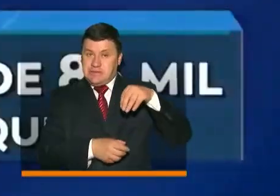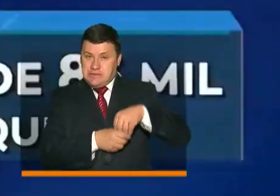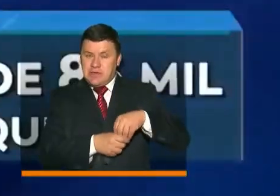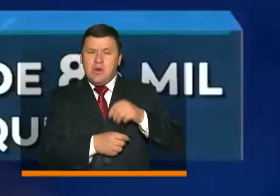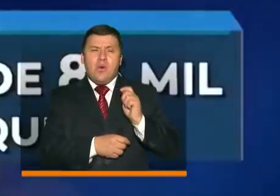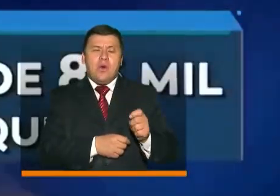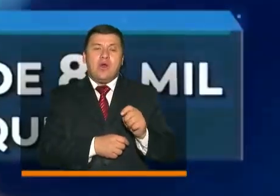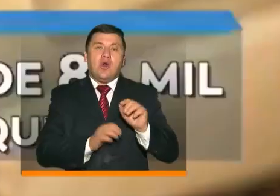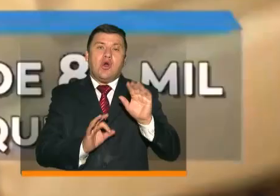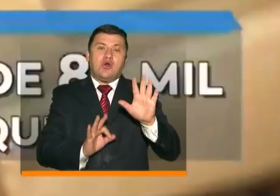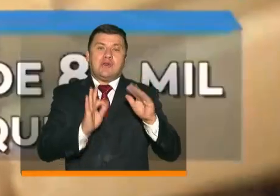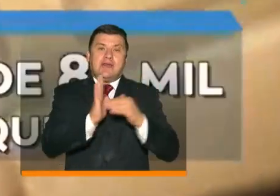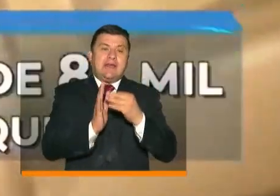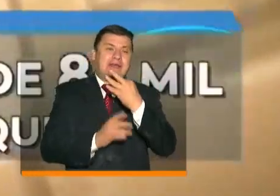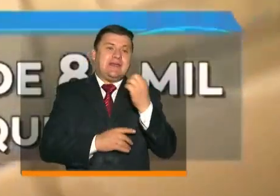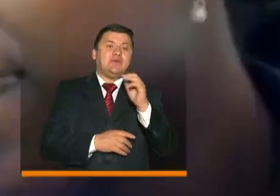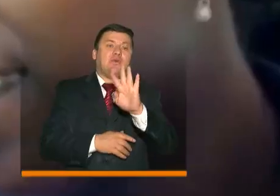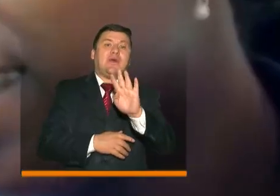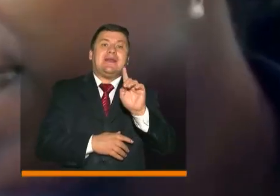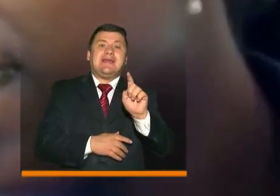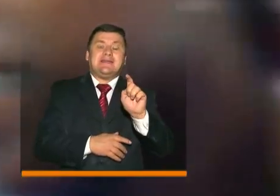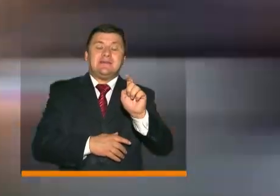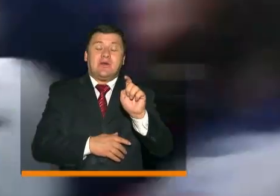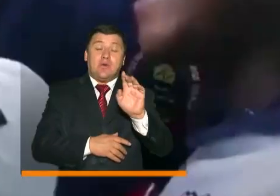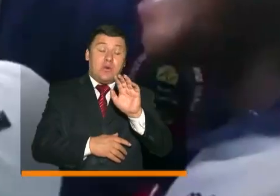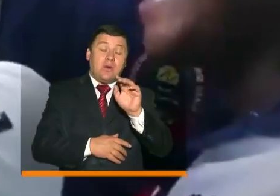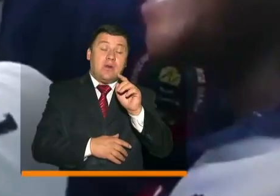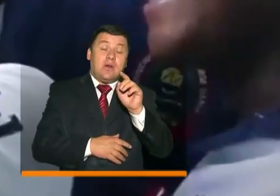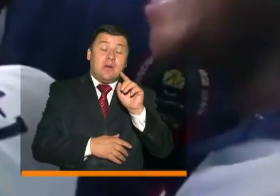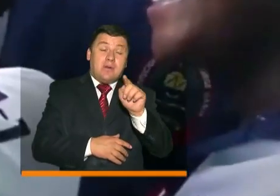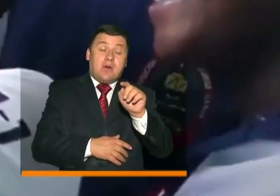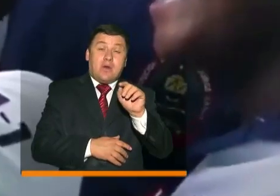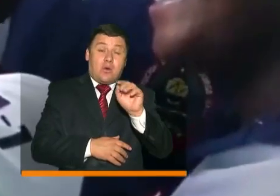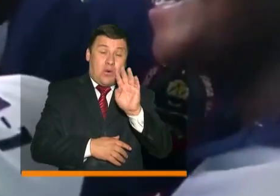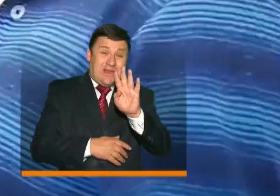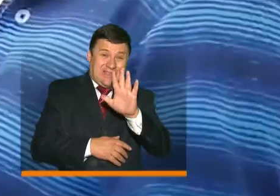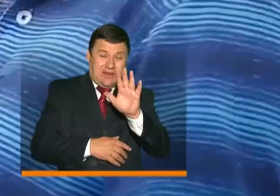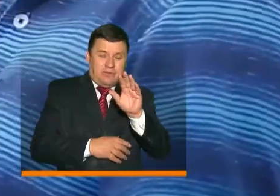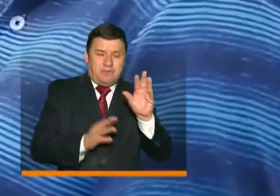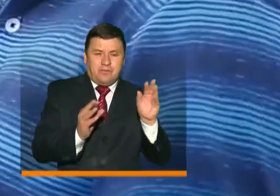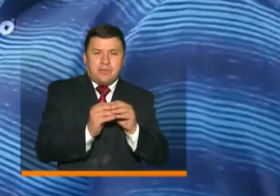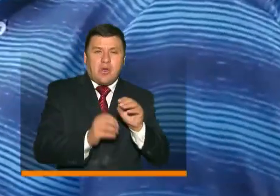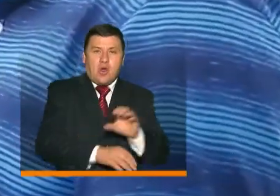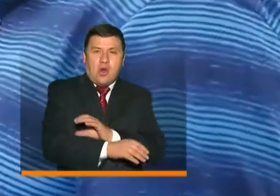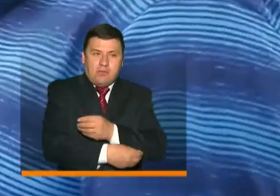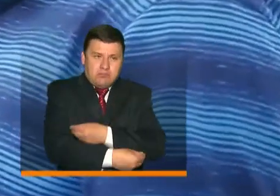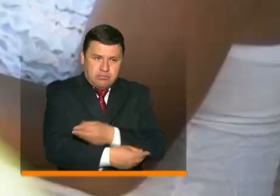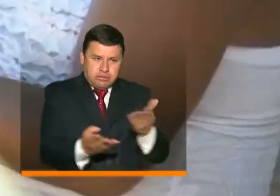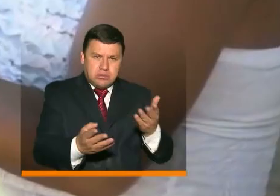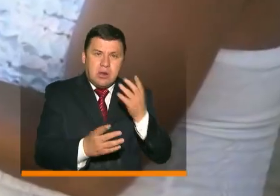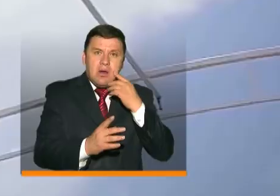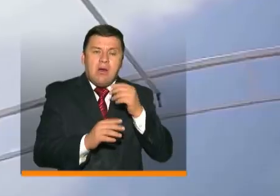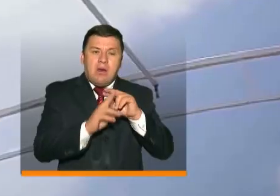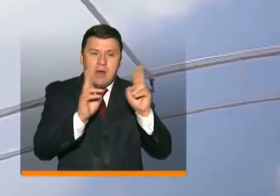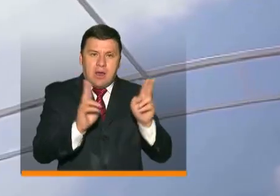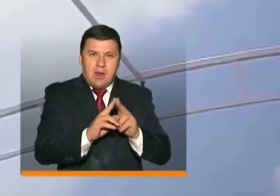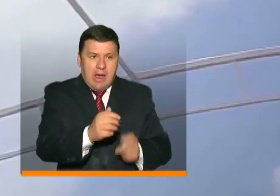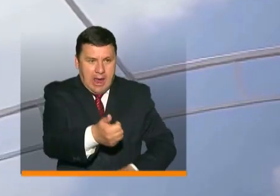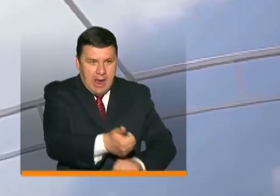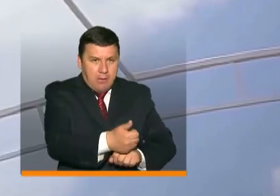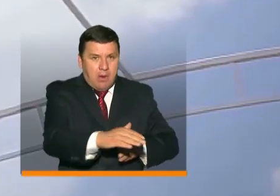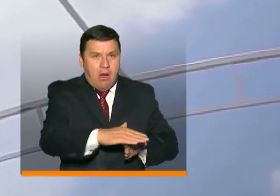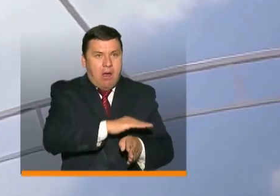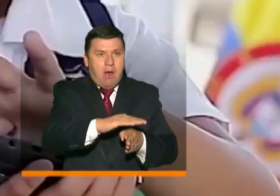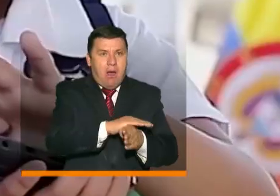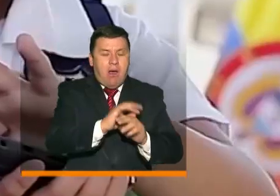de 83.345 computadores y se sigue avanzando en la construcción de estrategias que apoyen la conectividad y el acceso